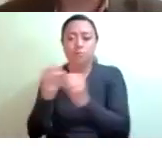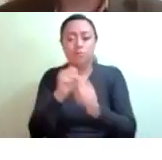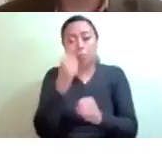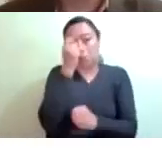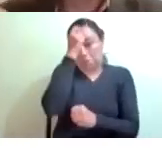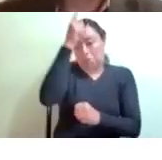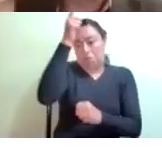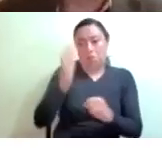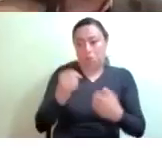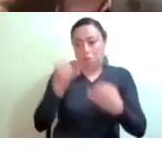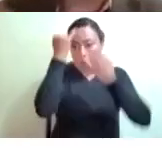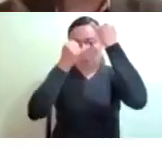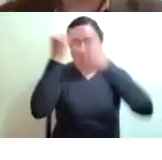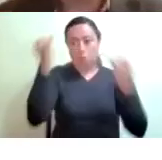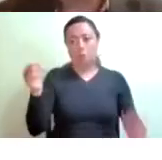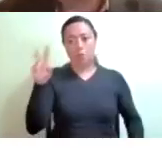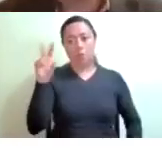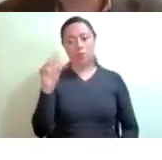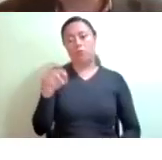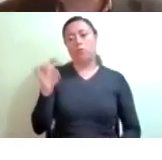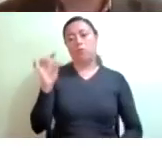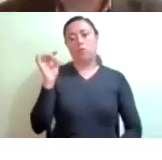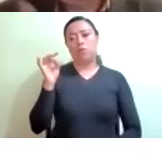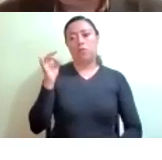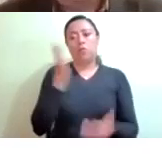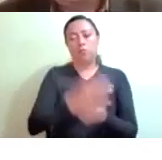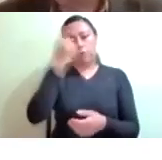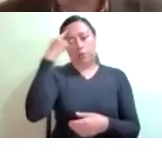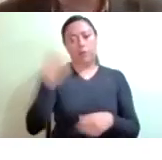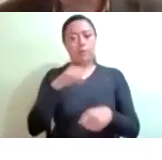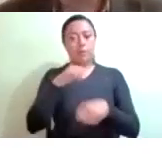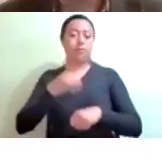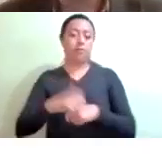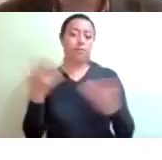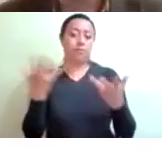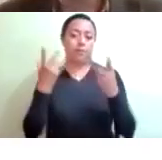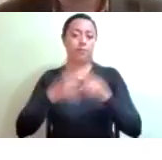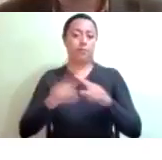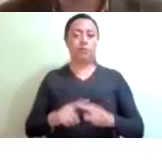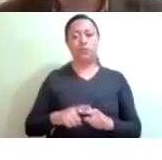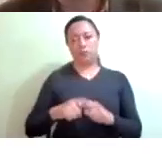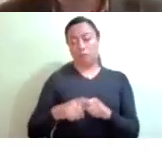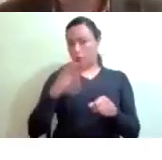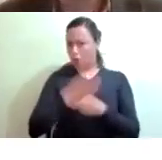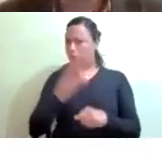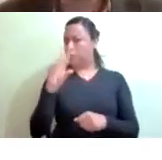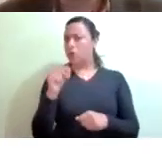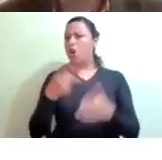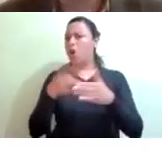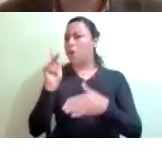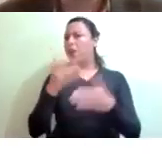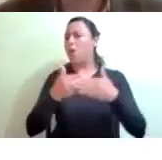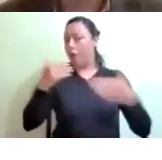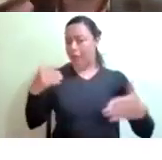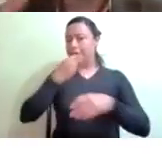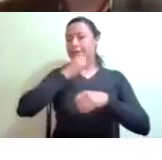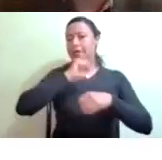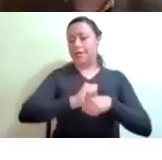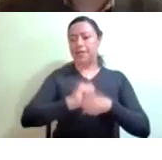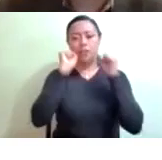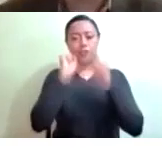sentido hacer y que son para hacer números, ¿no? No actualmente, pero tuvimos un secretario de Seguridad Pública en la Ciudad de México